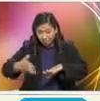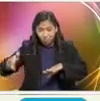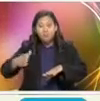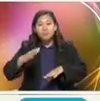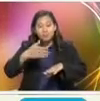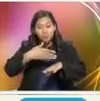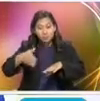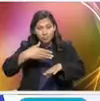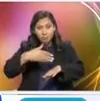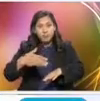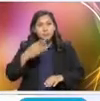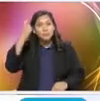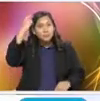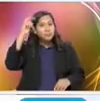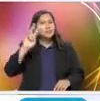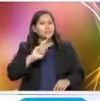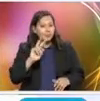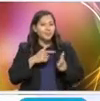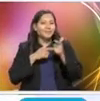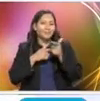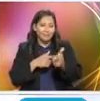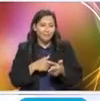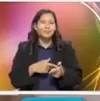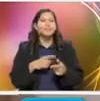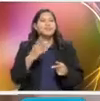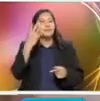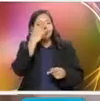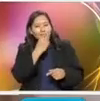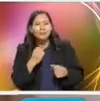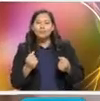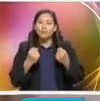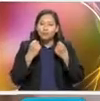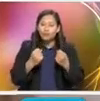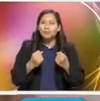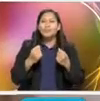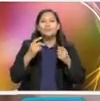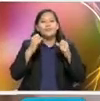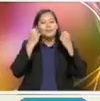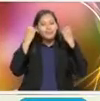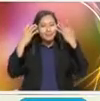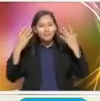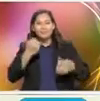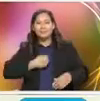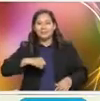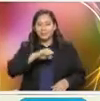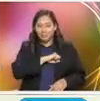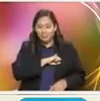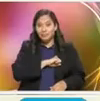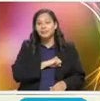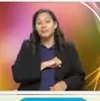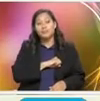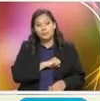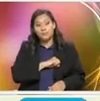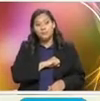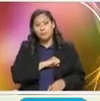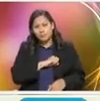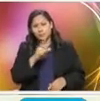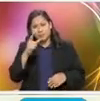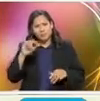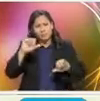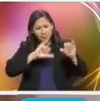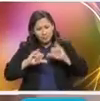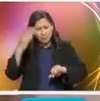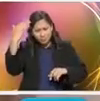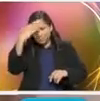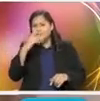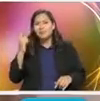esta nutrición en nuestro cabello. Nuestro cabello Claro. se va a ver nutrido, se va a ver fortalecido, se va a ver saludable, aunque esté sometido a procesos